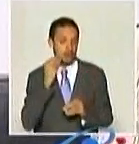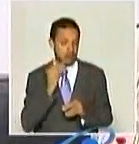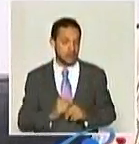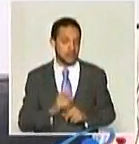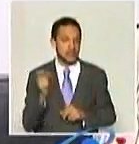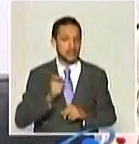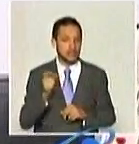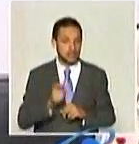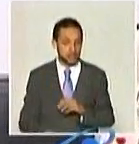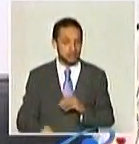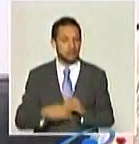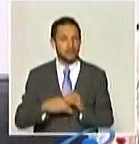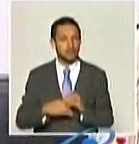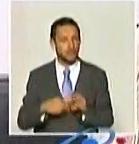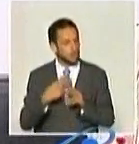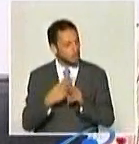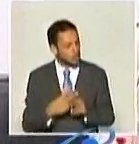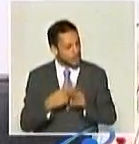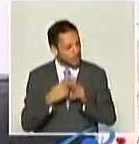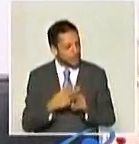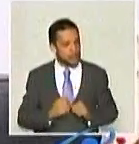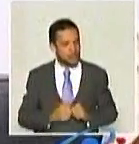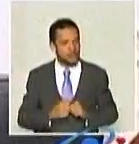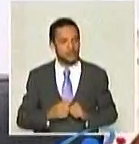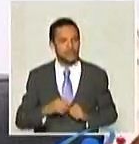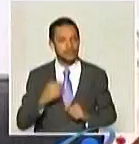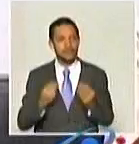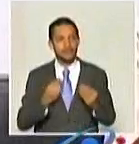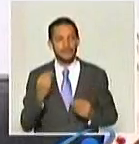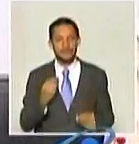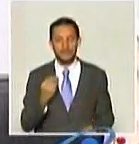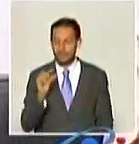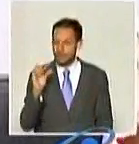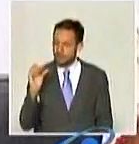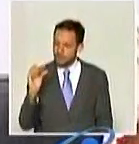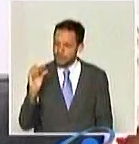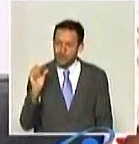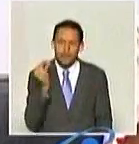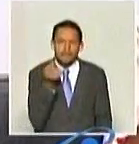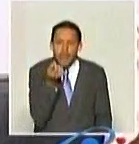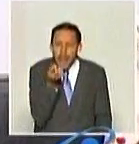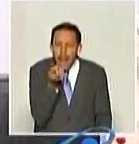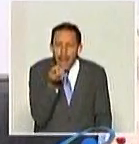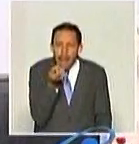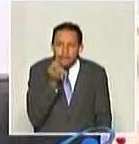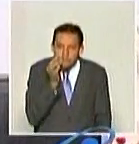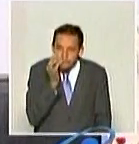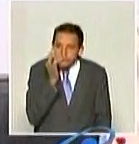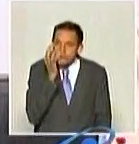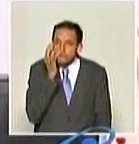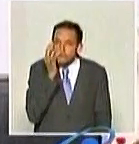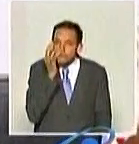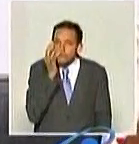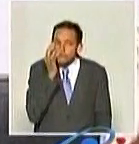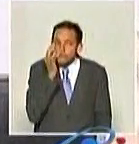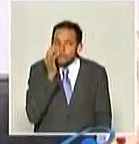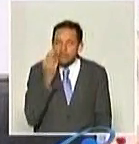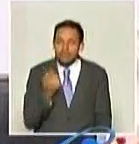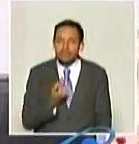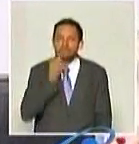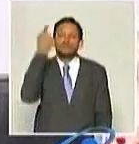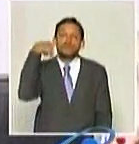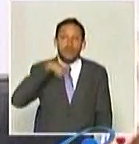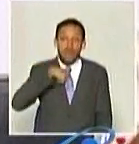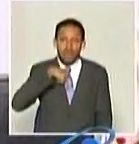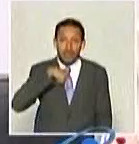sin embargo tiene que hacerse muy bien hecha, que es colocando una pequeña sonda en la nariz y evitando obviamente que el paciente vaya a aspirar el